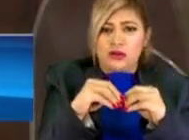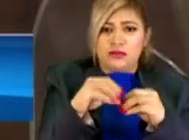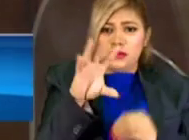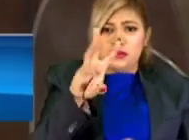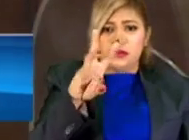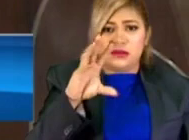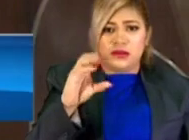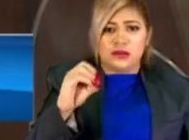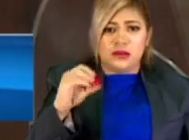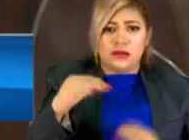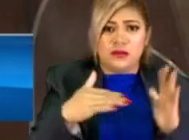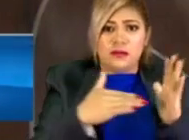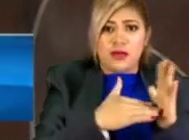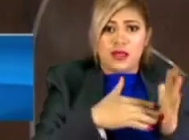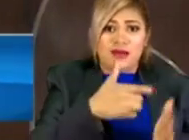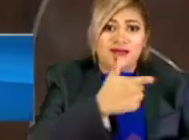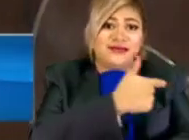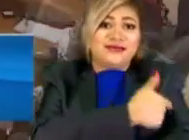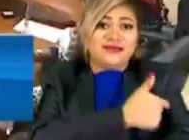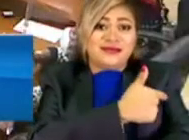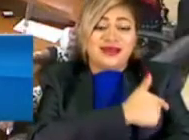dosis de vacunas pediátricas.